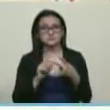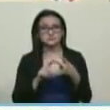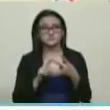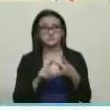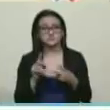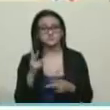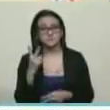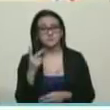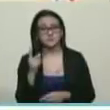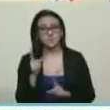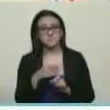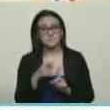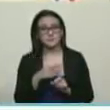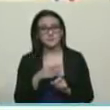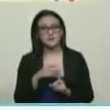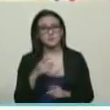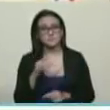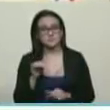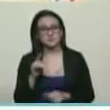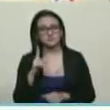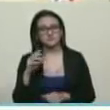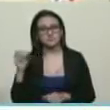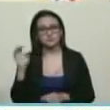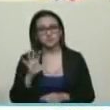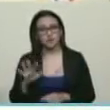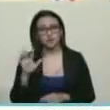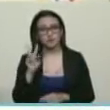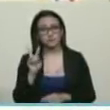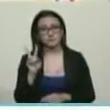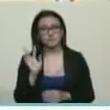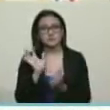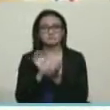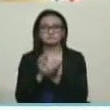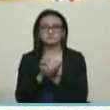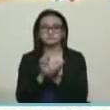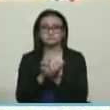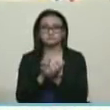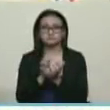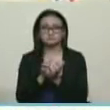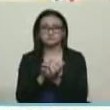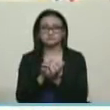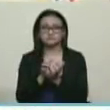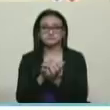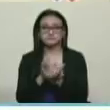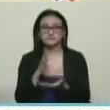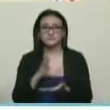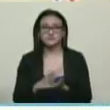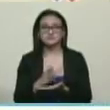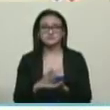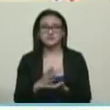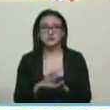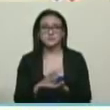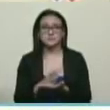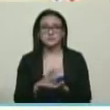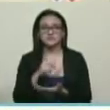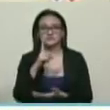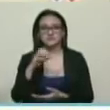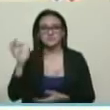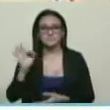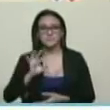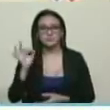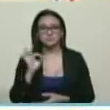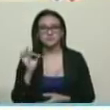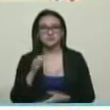los dos primeros en tener el 100% en todo el país y Nueva Esparta, que Nueva Esparta siempre alcanza el 100% de